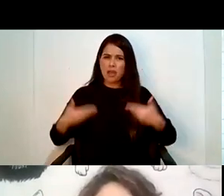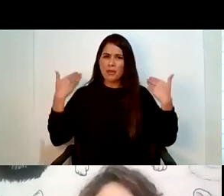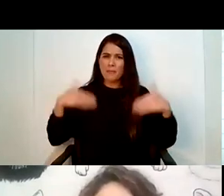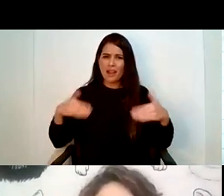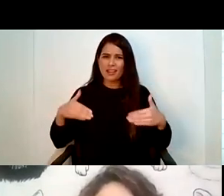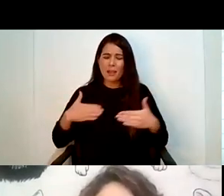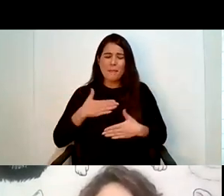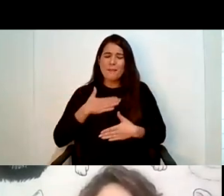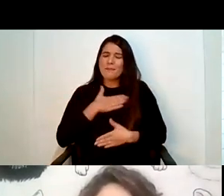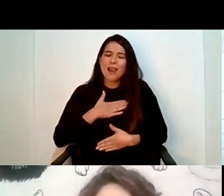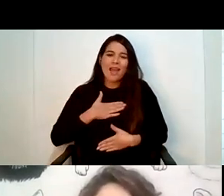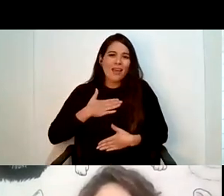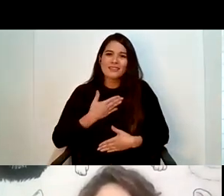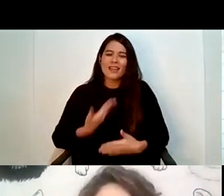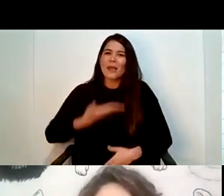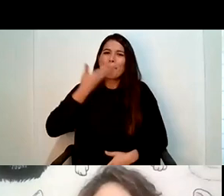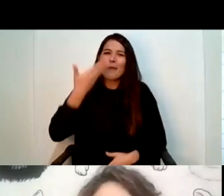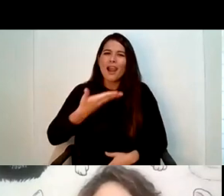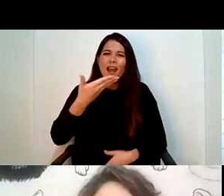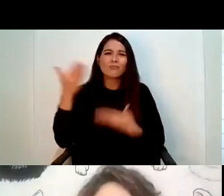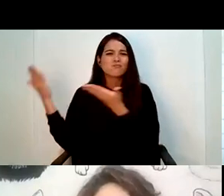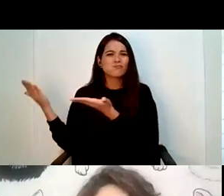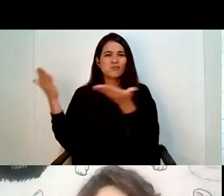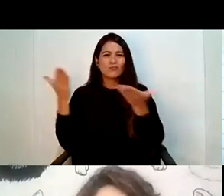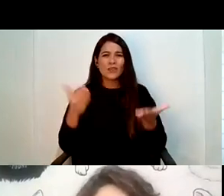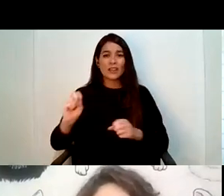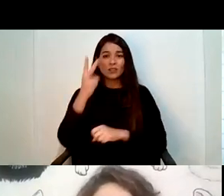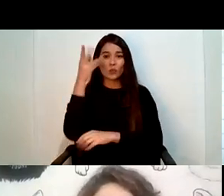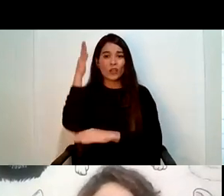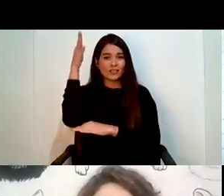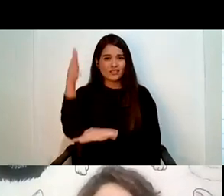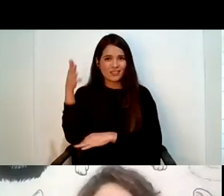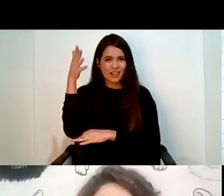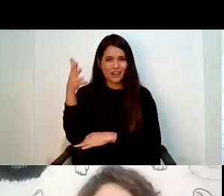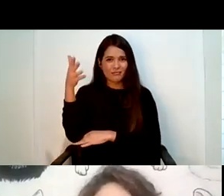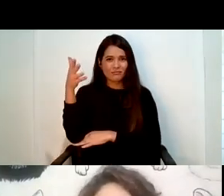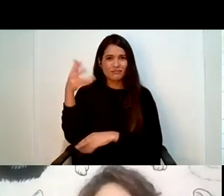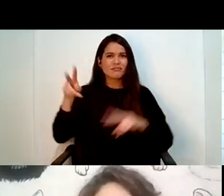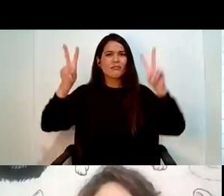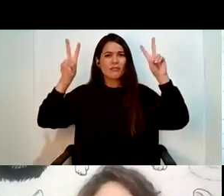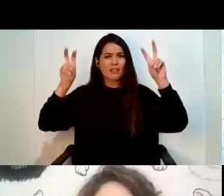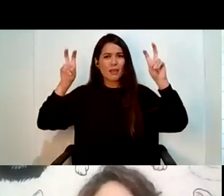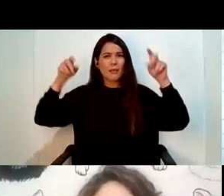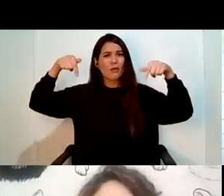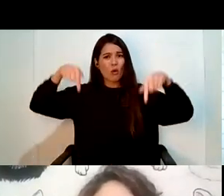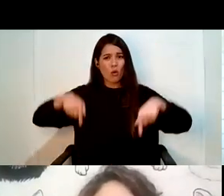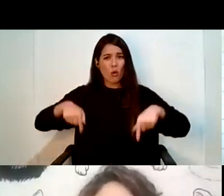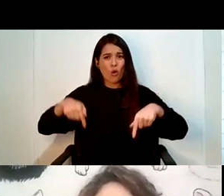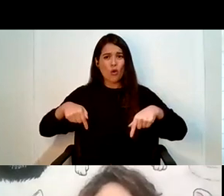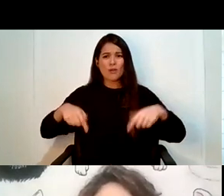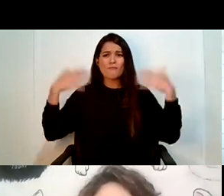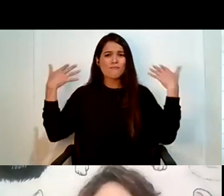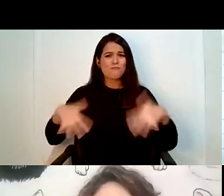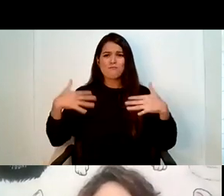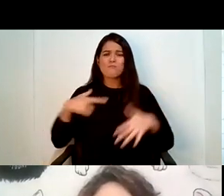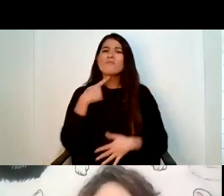para mí dar estas palabras de bienvenida a esta segunda charla, ya que la temática de hoy reviste de mucho